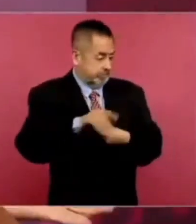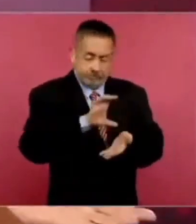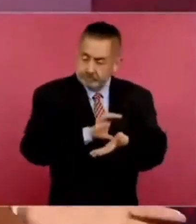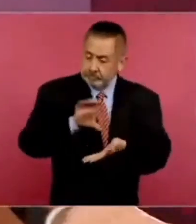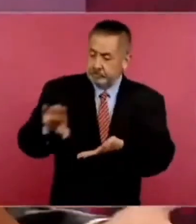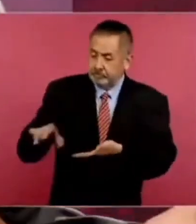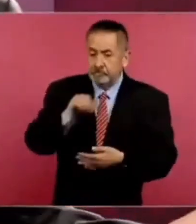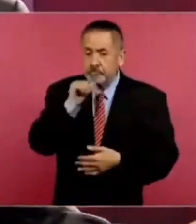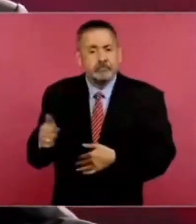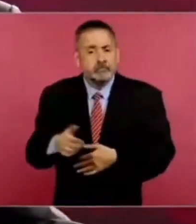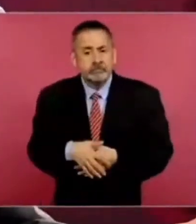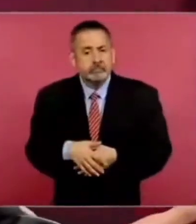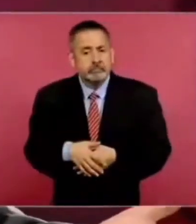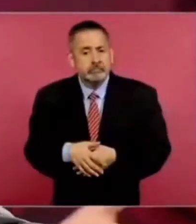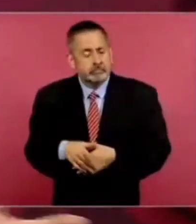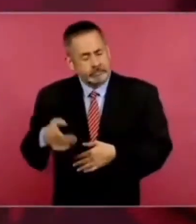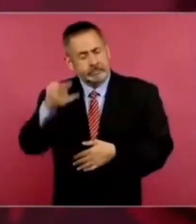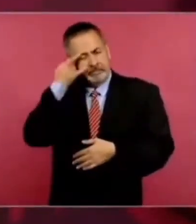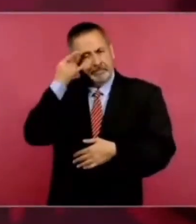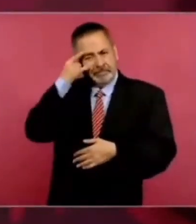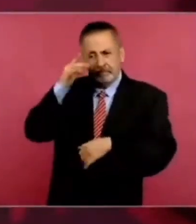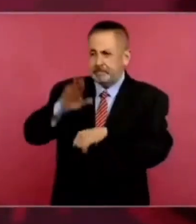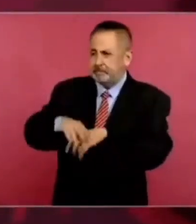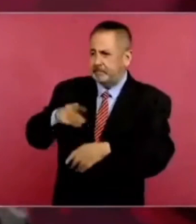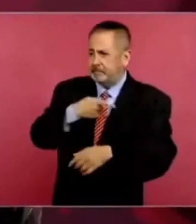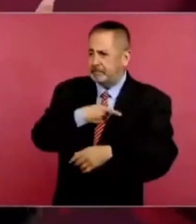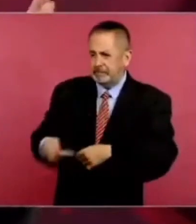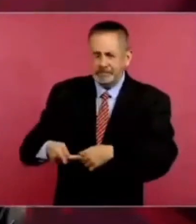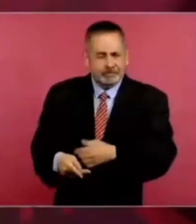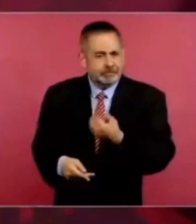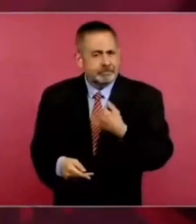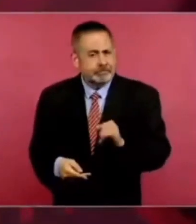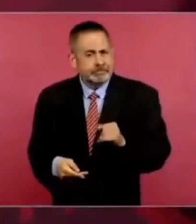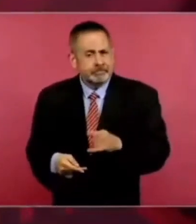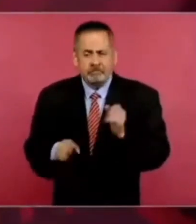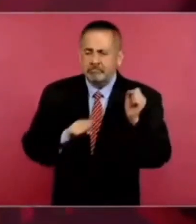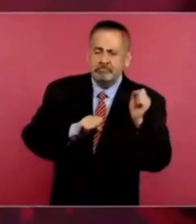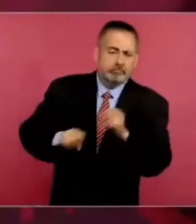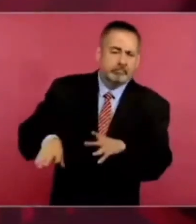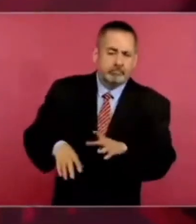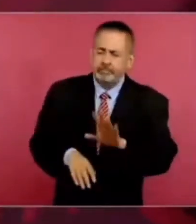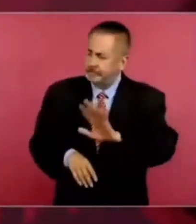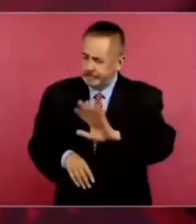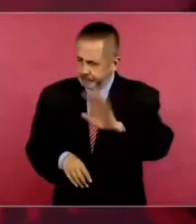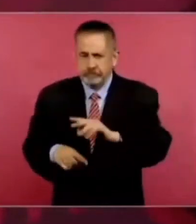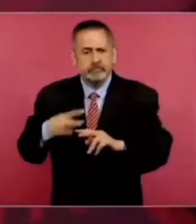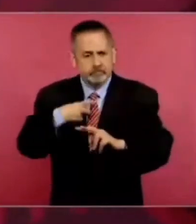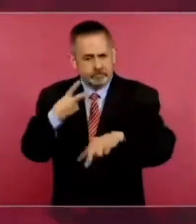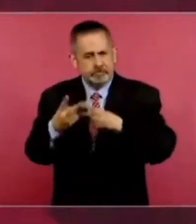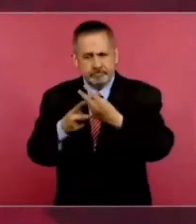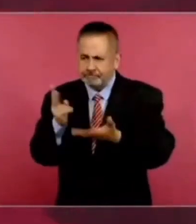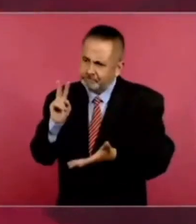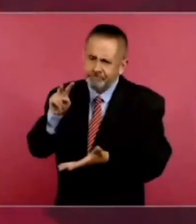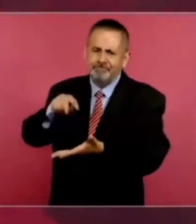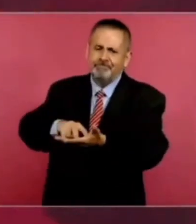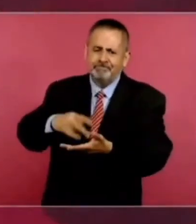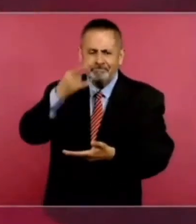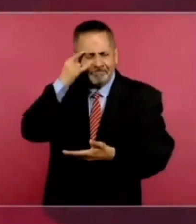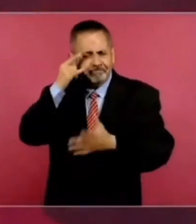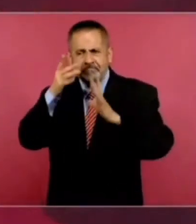es de los estados con más pobreza, con más abandono. Por eso fui a dar mi informe allá.